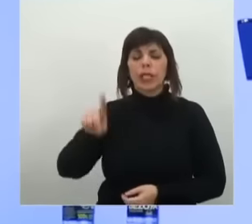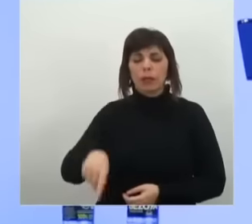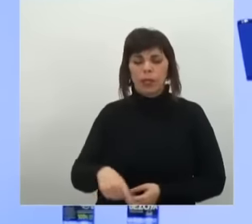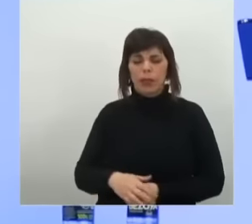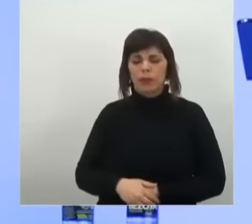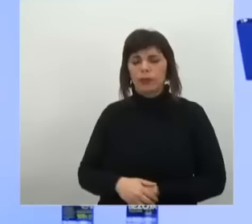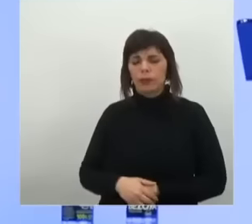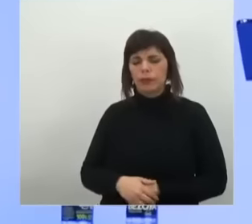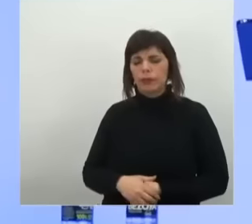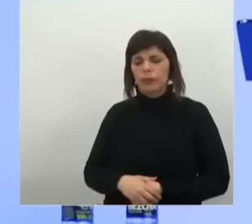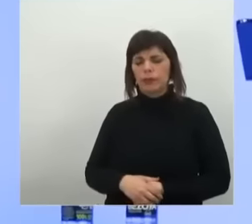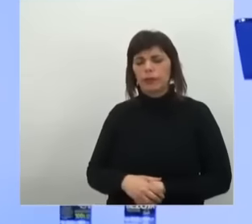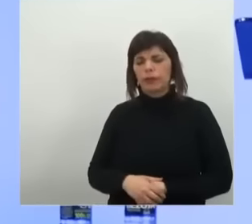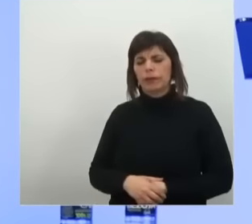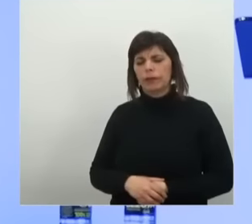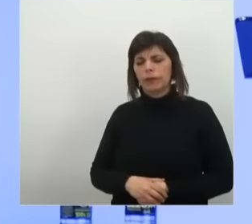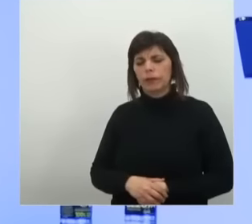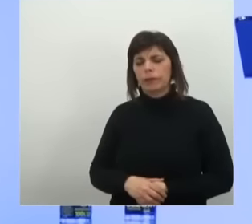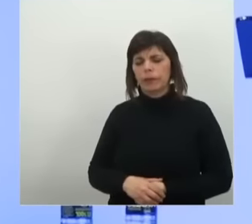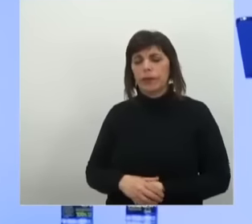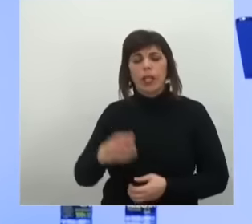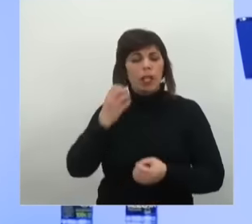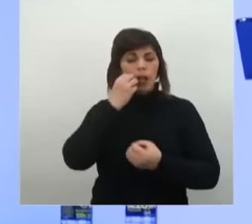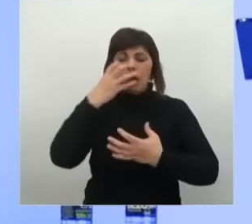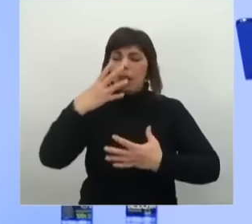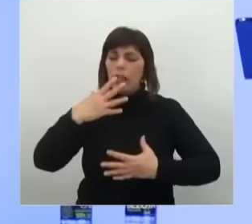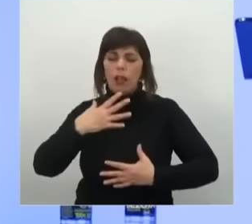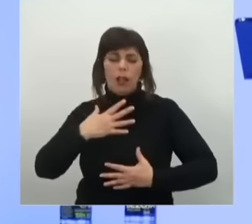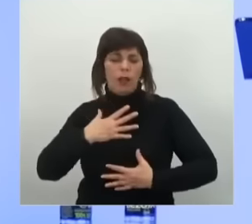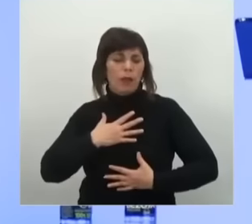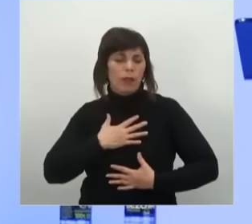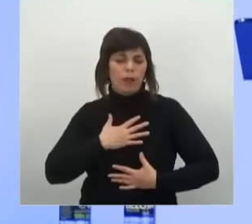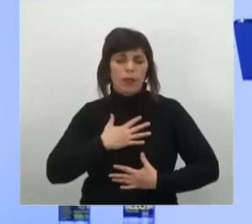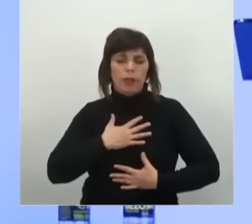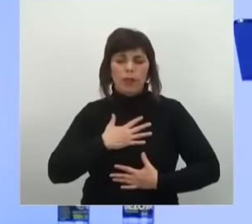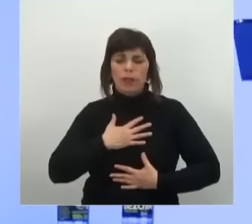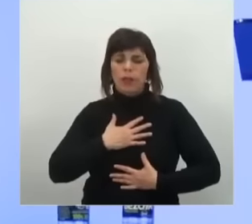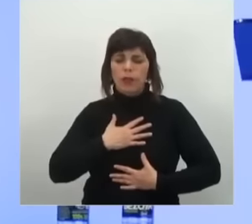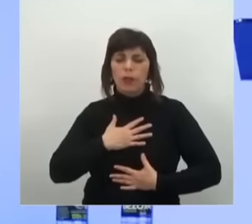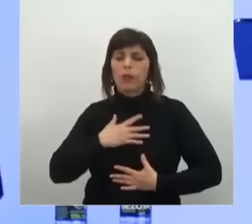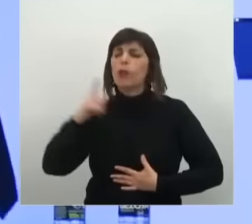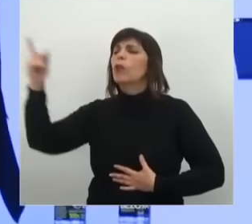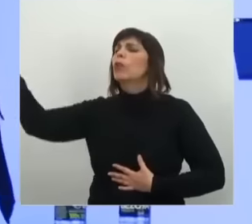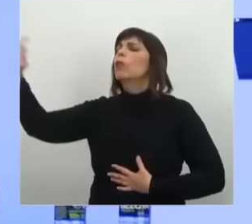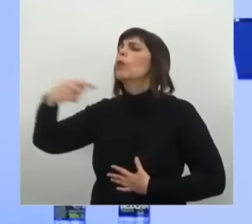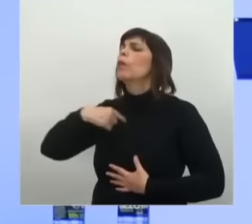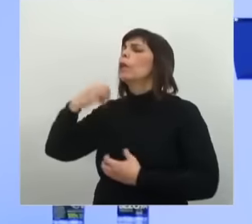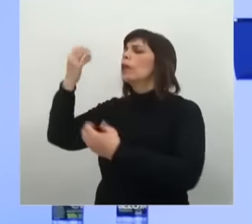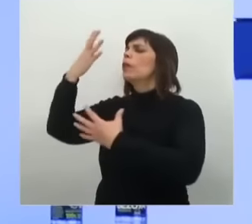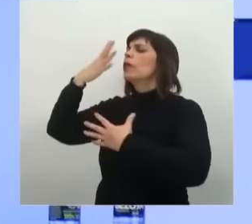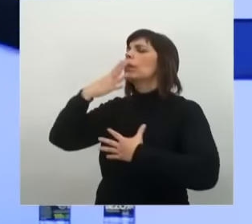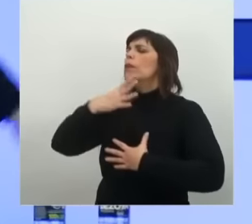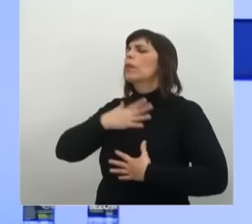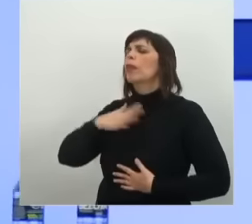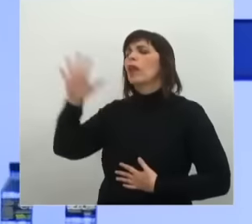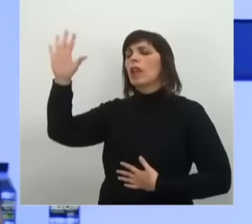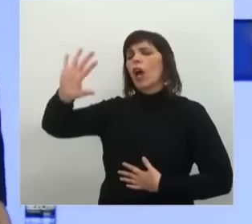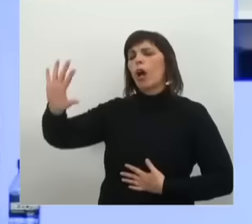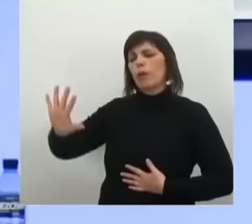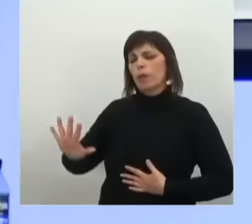pueden alcanzar la misma bendición que tenemos aquí en este auditorio señor tu presencia se es ilimitada